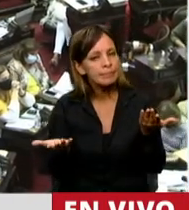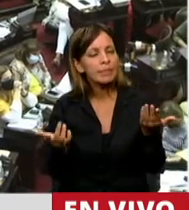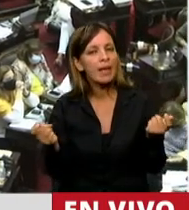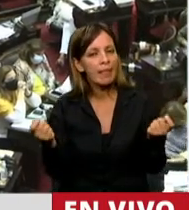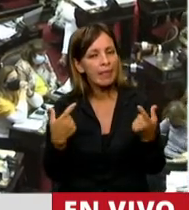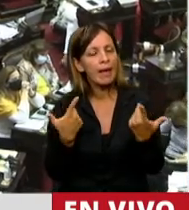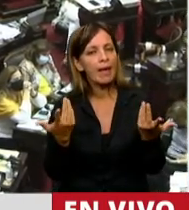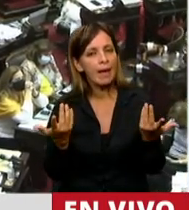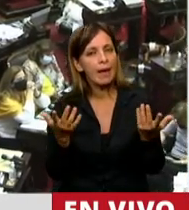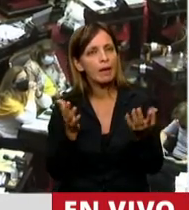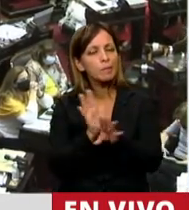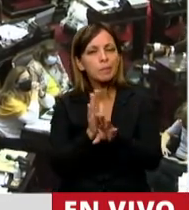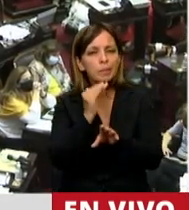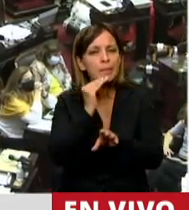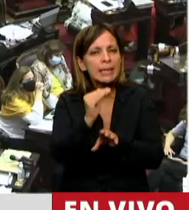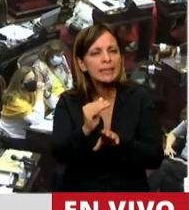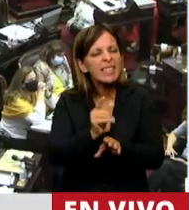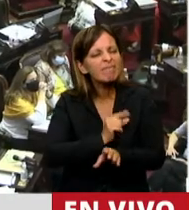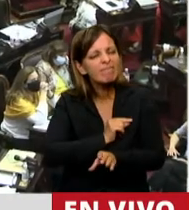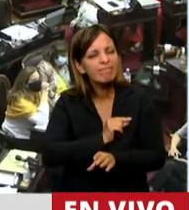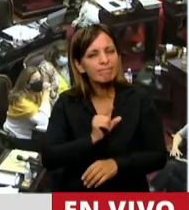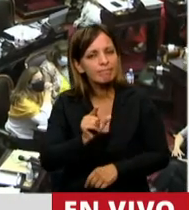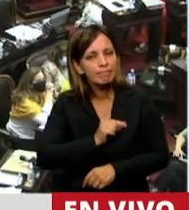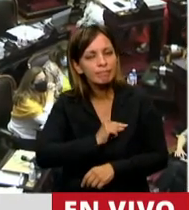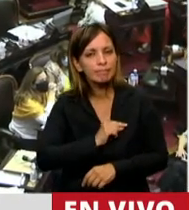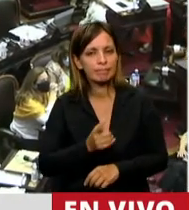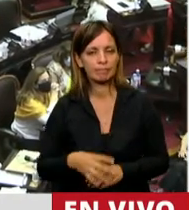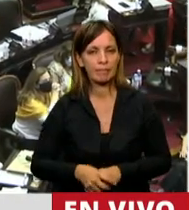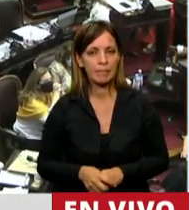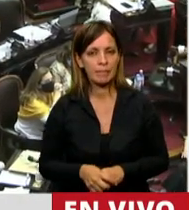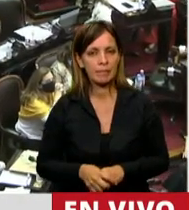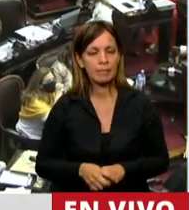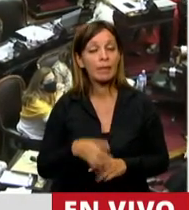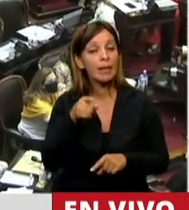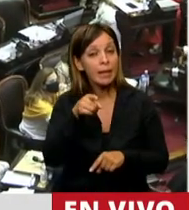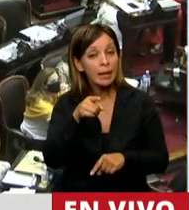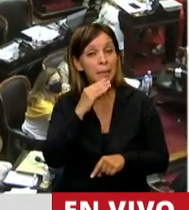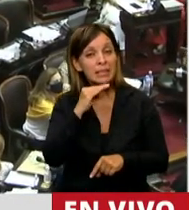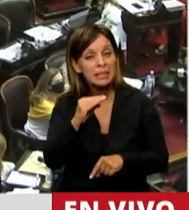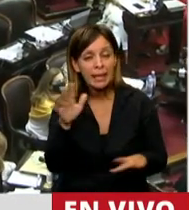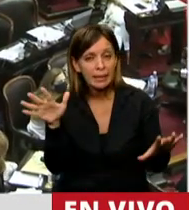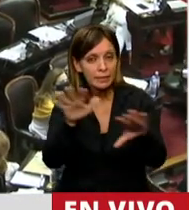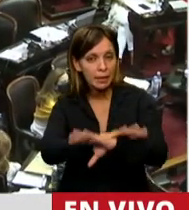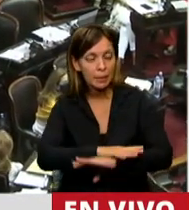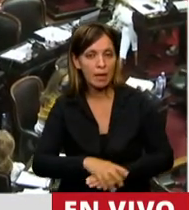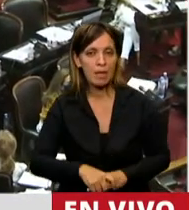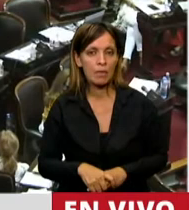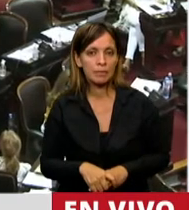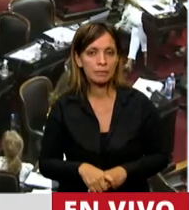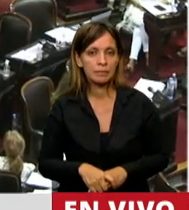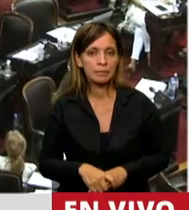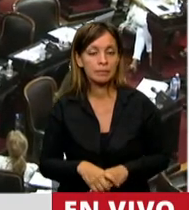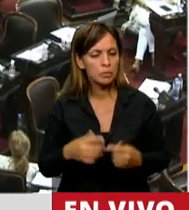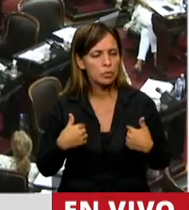genera un mensaje que es doloroso, que es erróneo y que no vamos